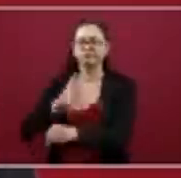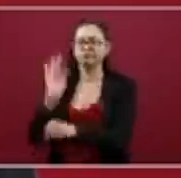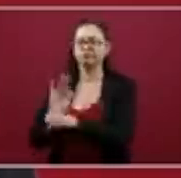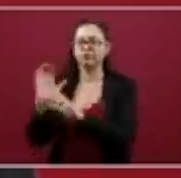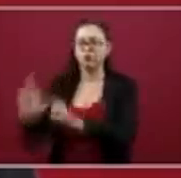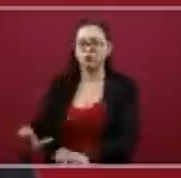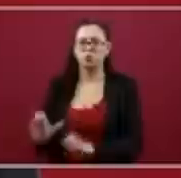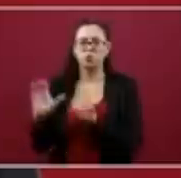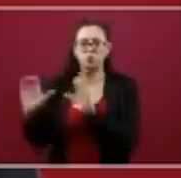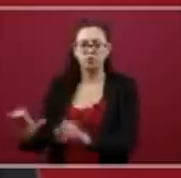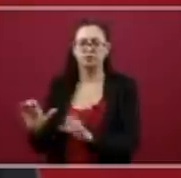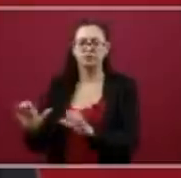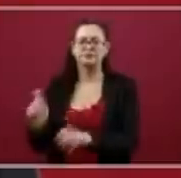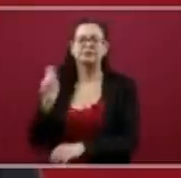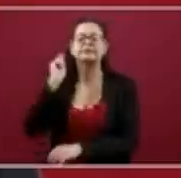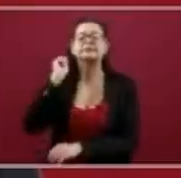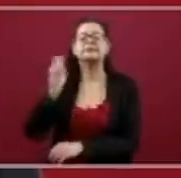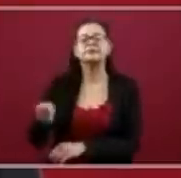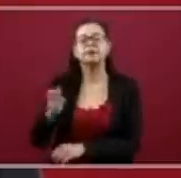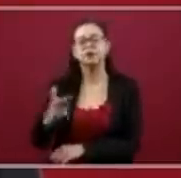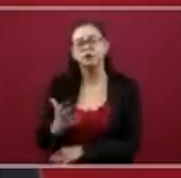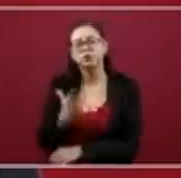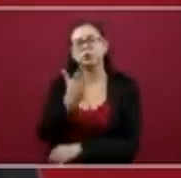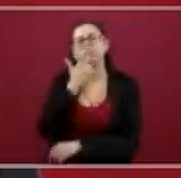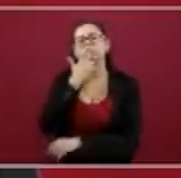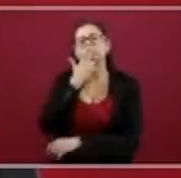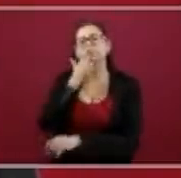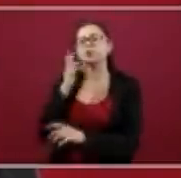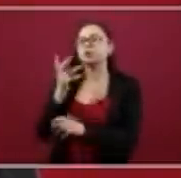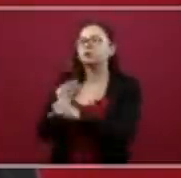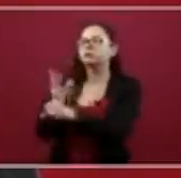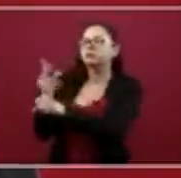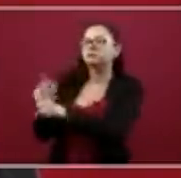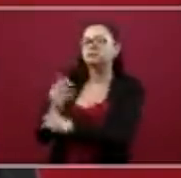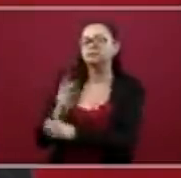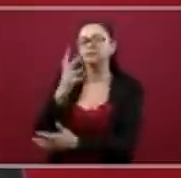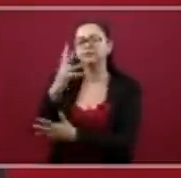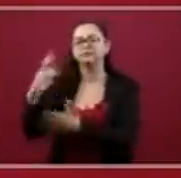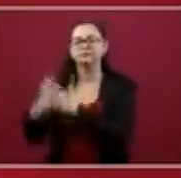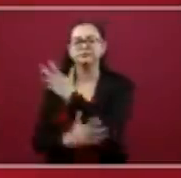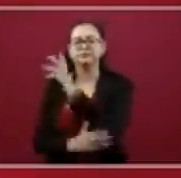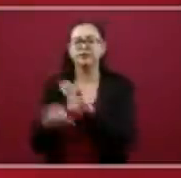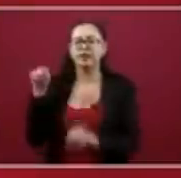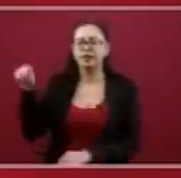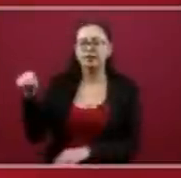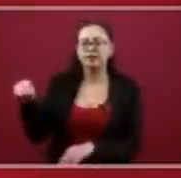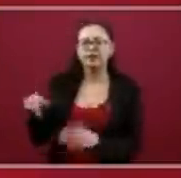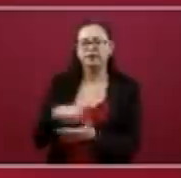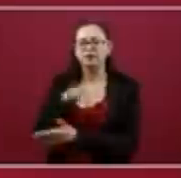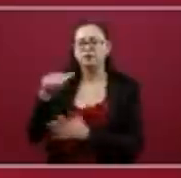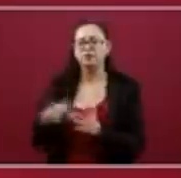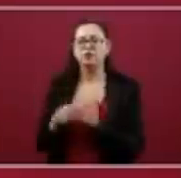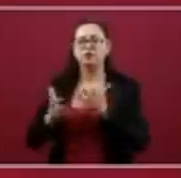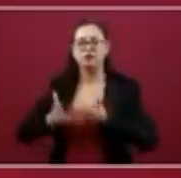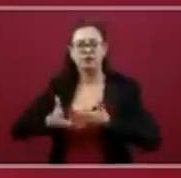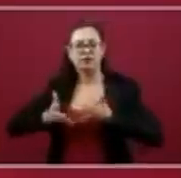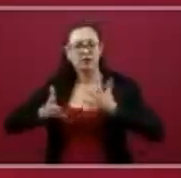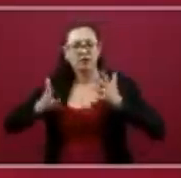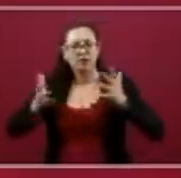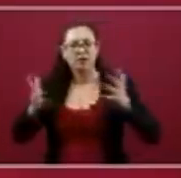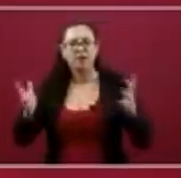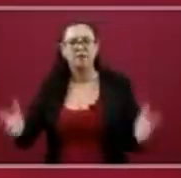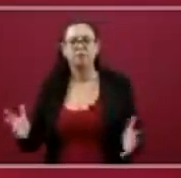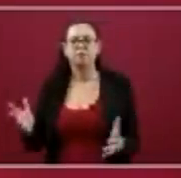decir, el cuidado, la conservación del medio ambiente. Va a ser un espacio amplio